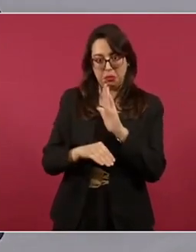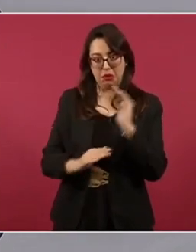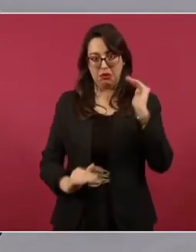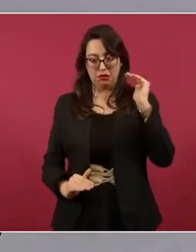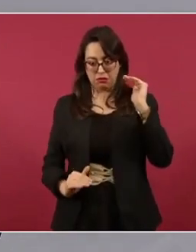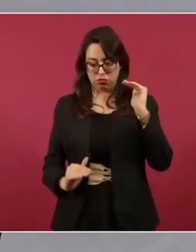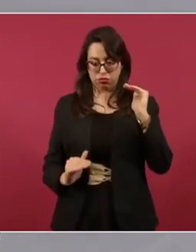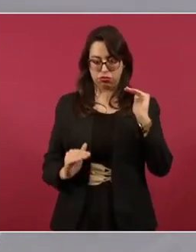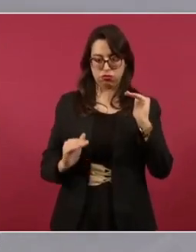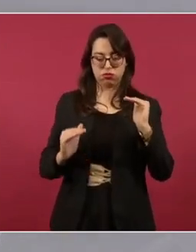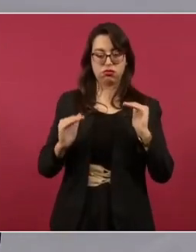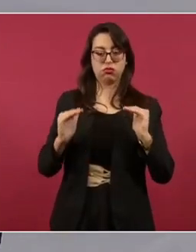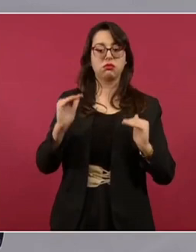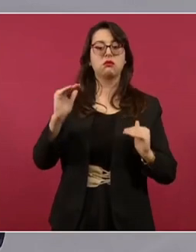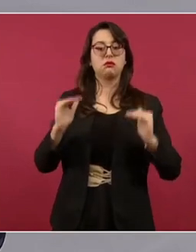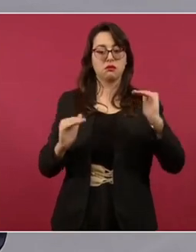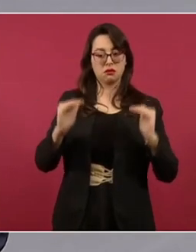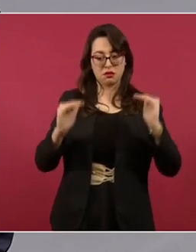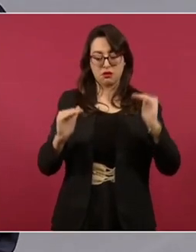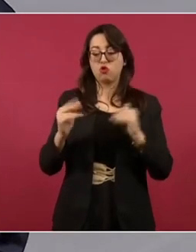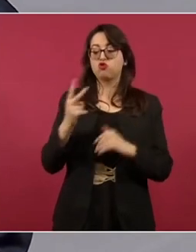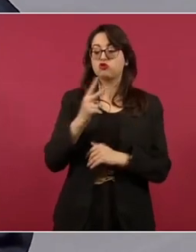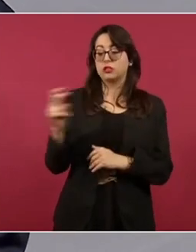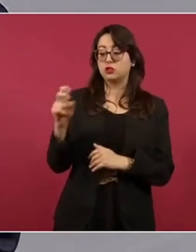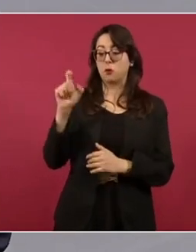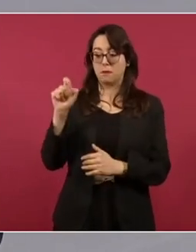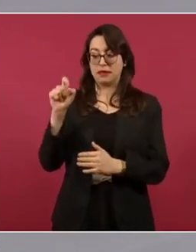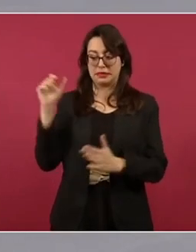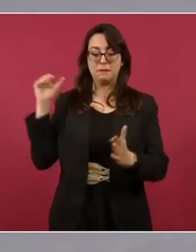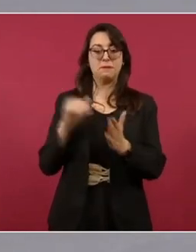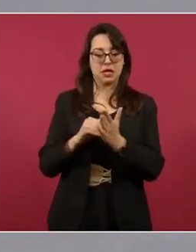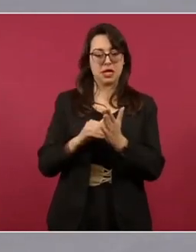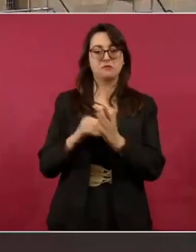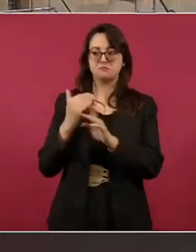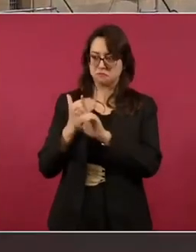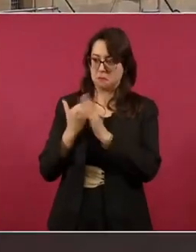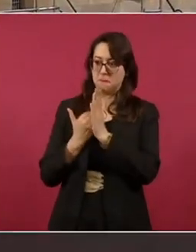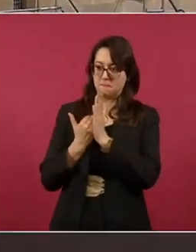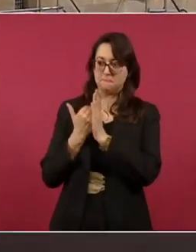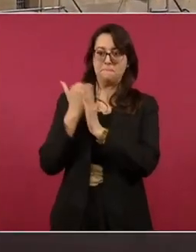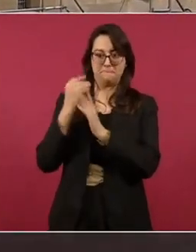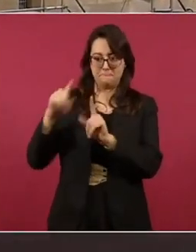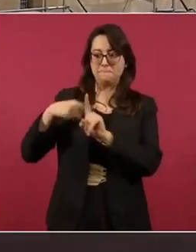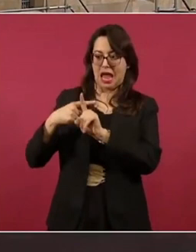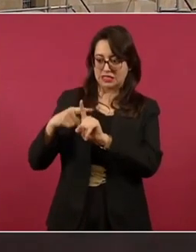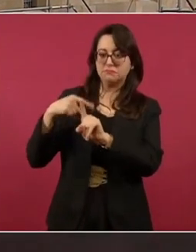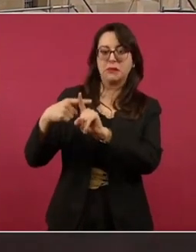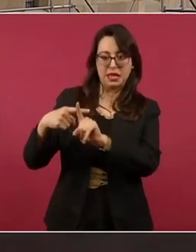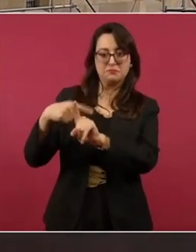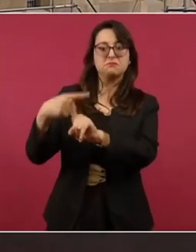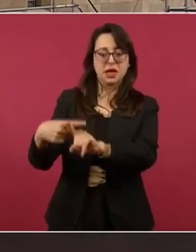y doscientos veinte mil representan un incremento real respecto a la producción recibida